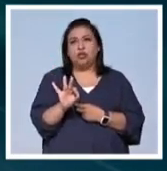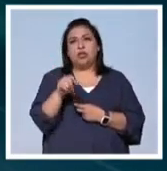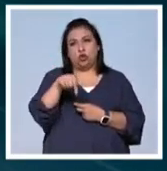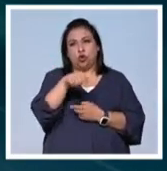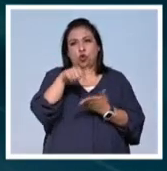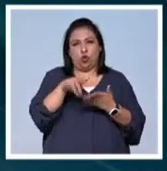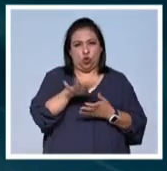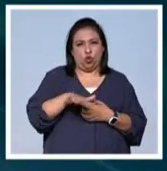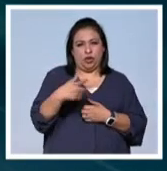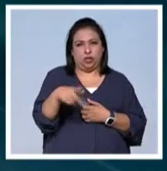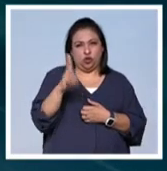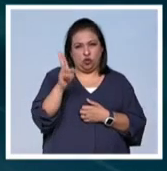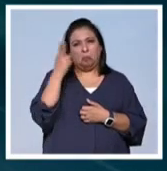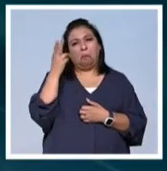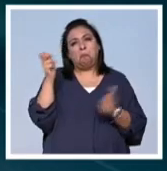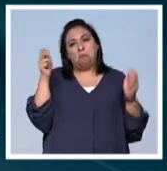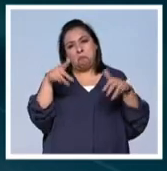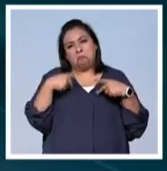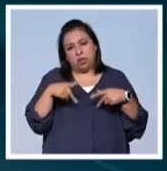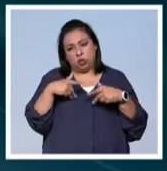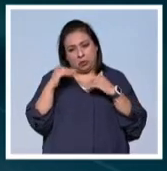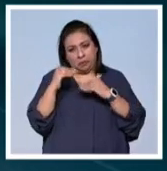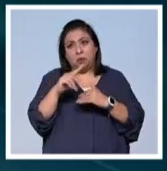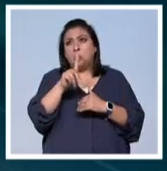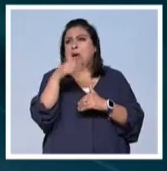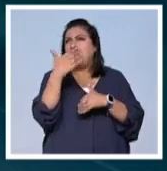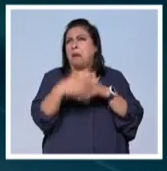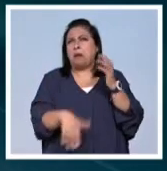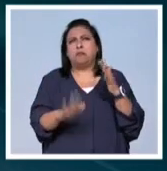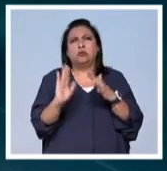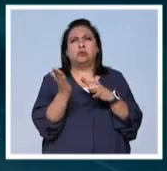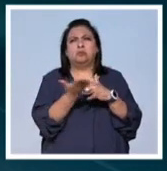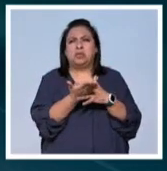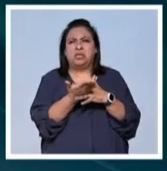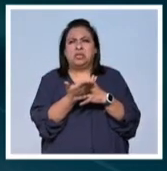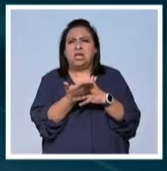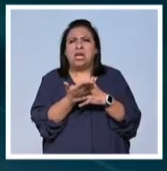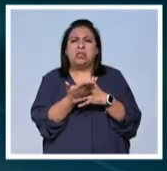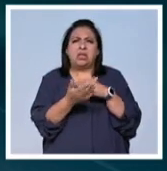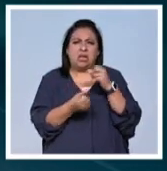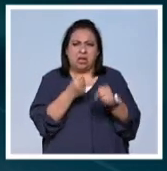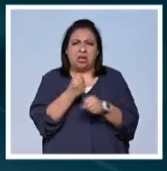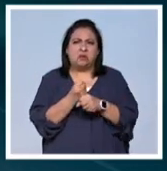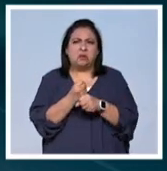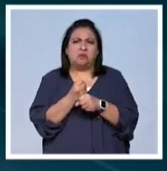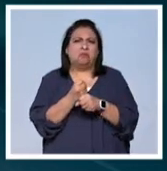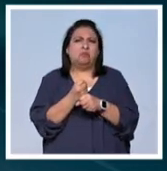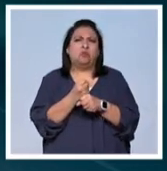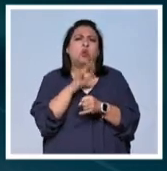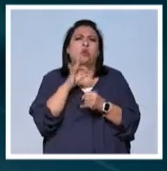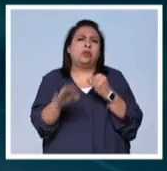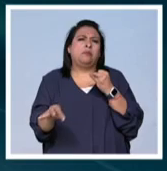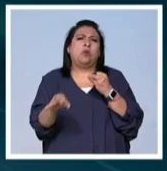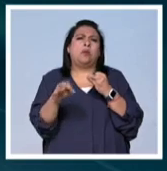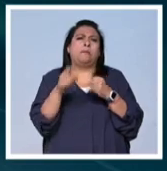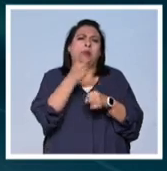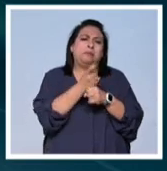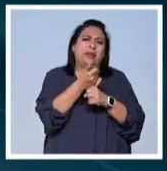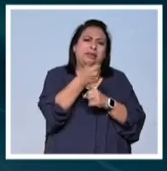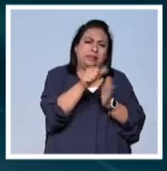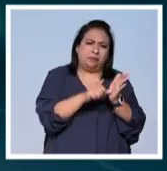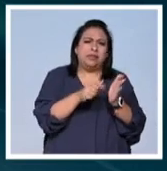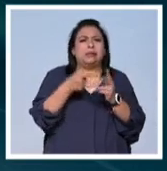nuestros espacios de posible público y terminamos Ya a mitad del año en el final del primer semestre y